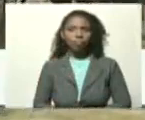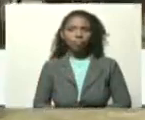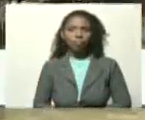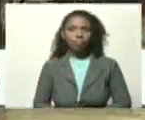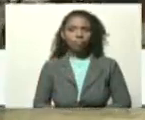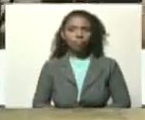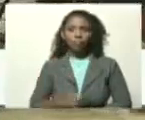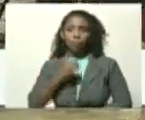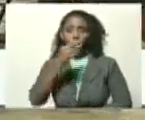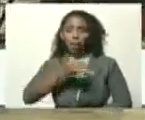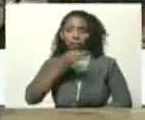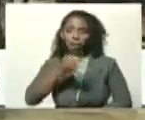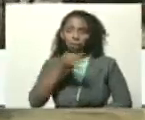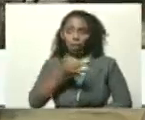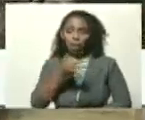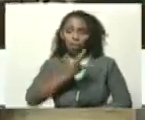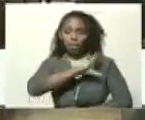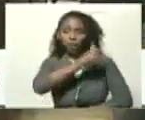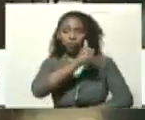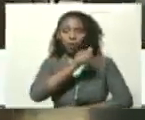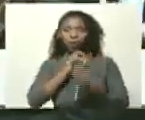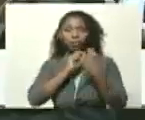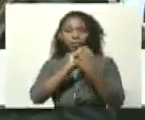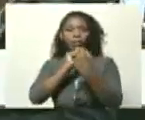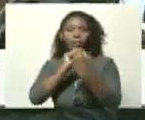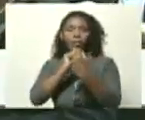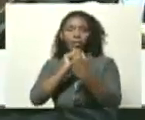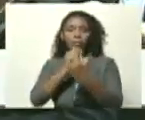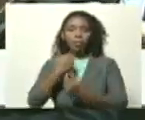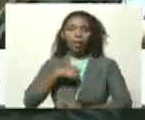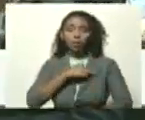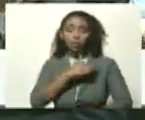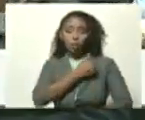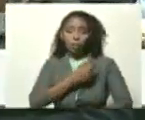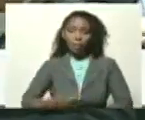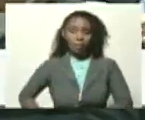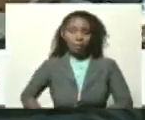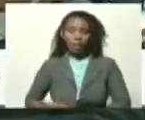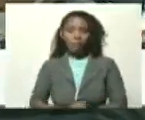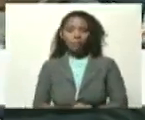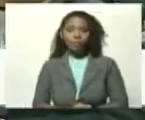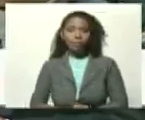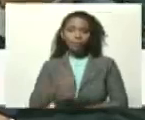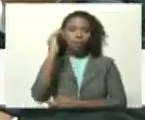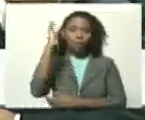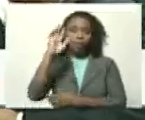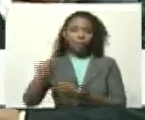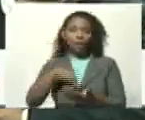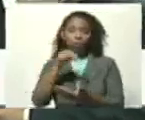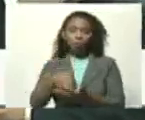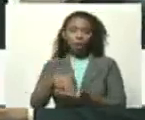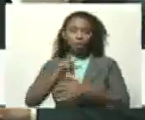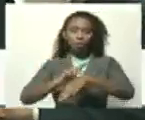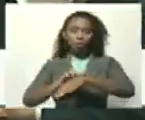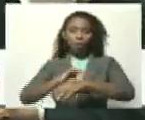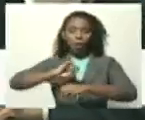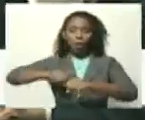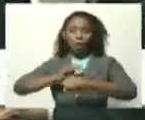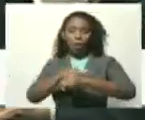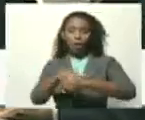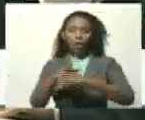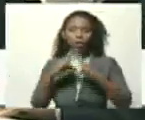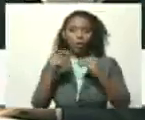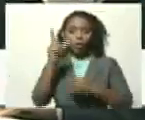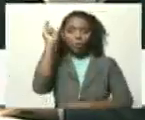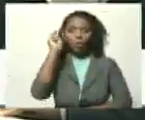Buenas tardes, director de debate. Para nosotros, presidente de la Asamblea Nacional, doctor Jorge Rodríguez Gómez, a todos los